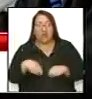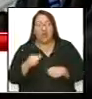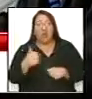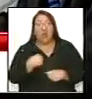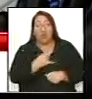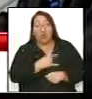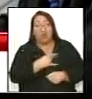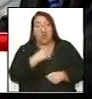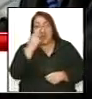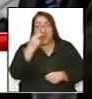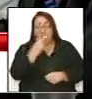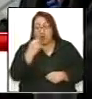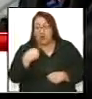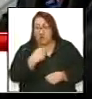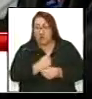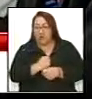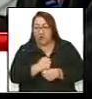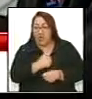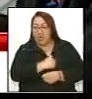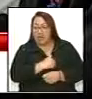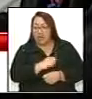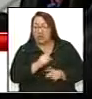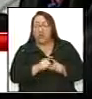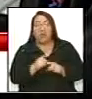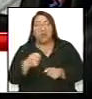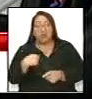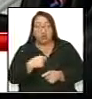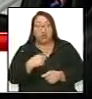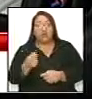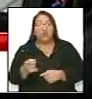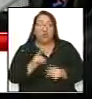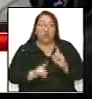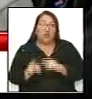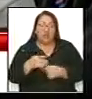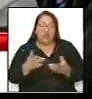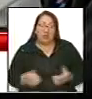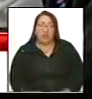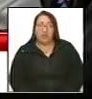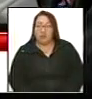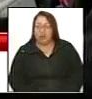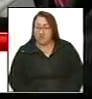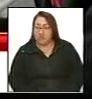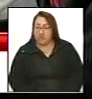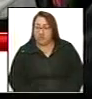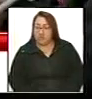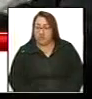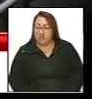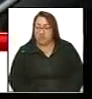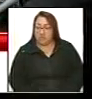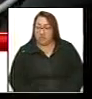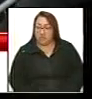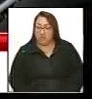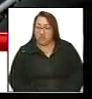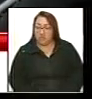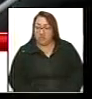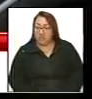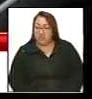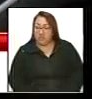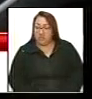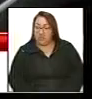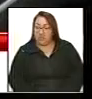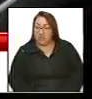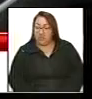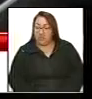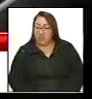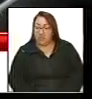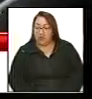solamente desarrollamos funciones académicas, sino nosotros somos usuarios también. Entonces, complementando la intervención del doctor